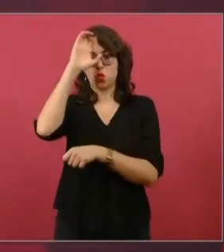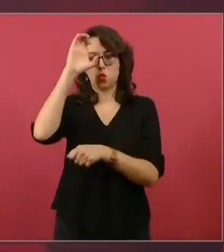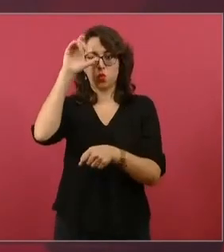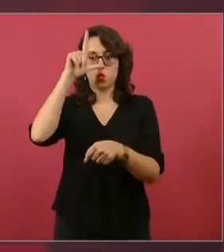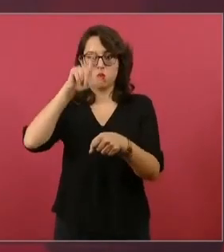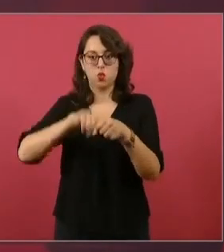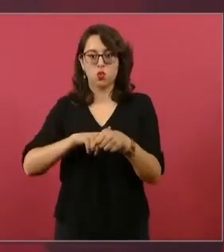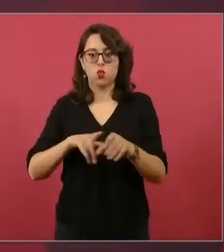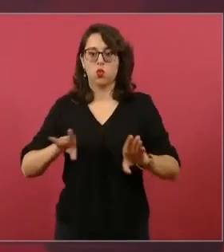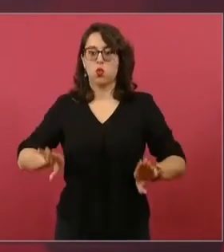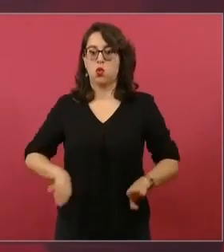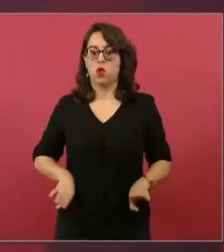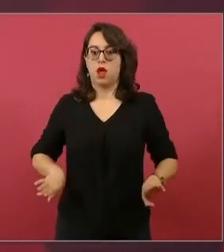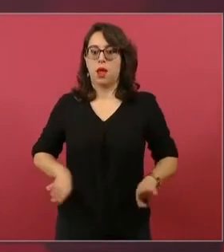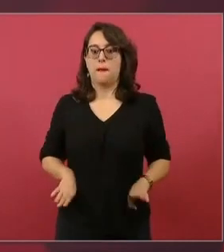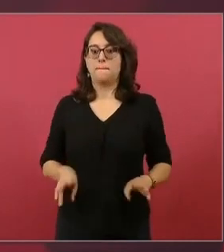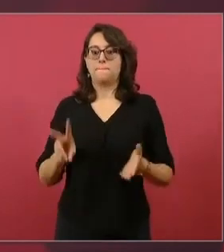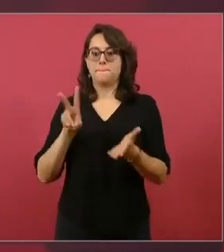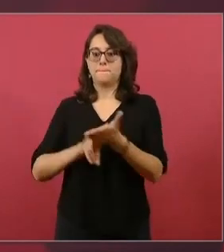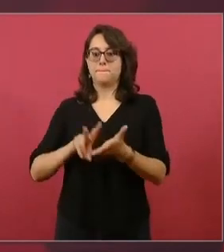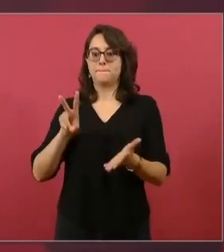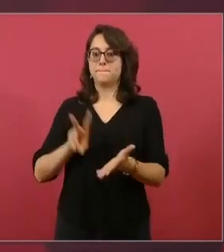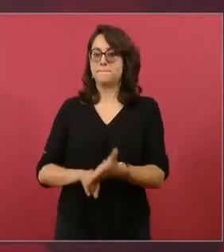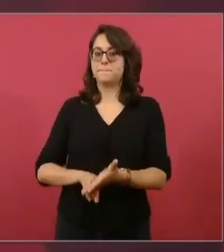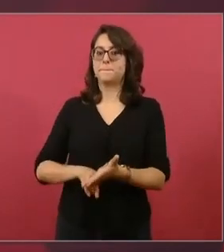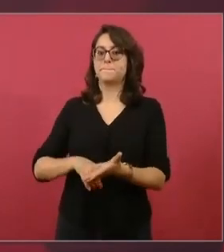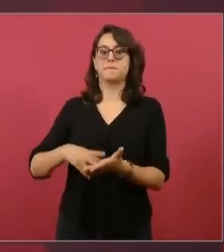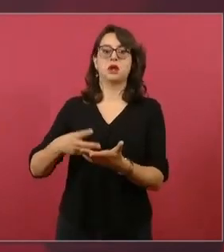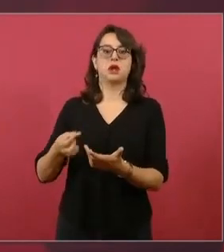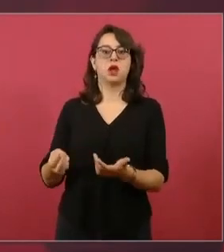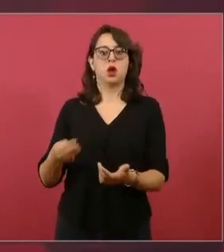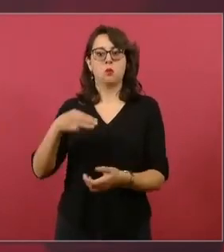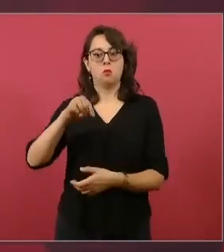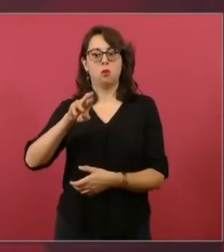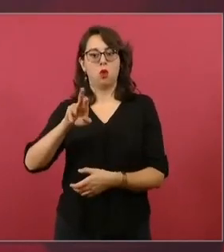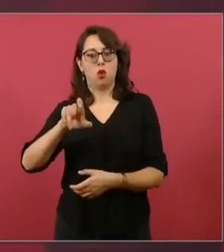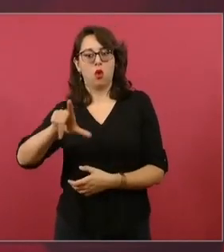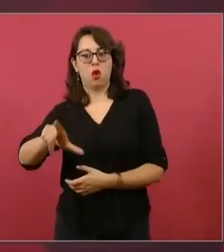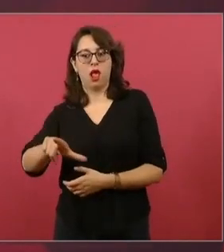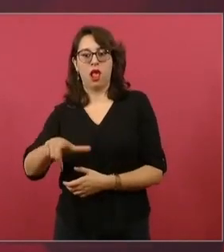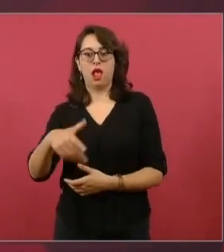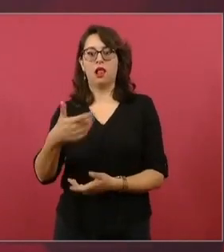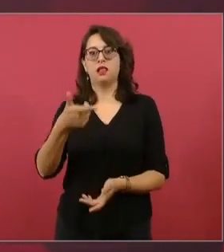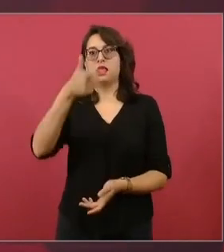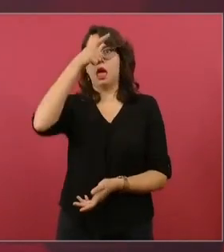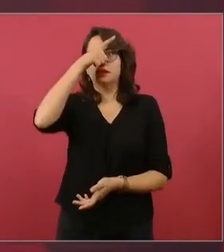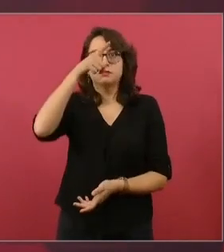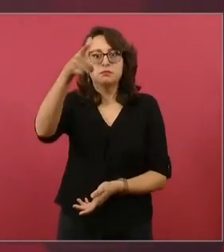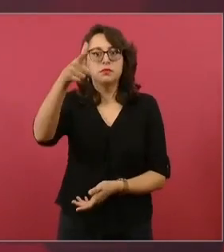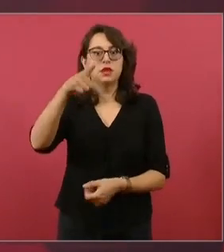mexicanos, los valores culturales, morales, espirituales,